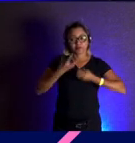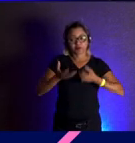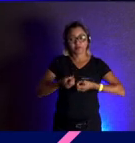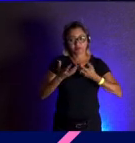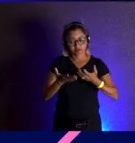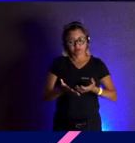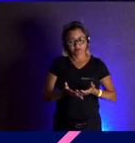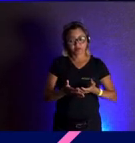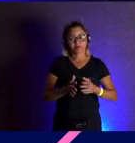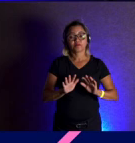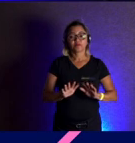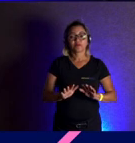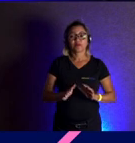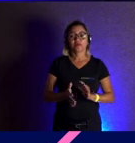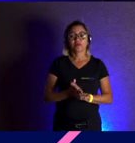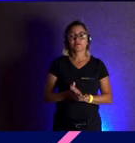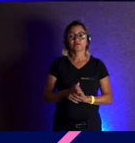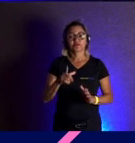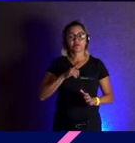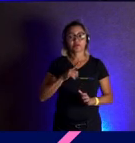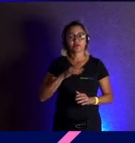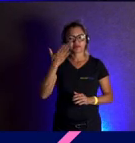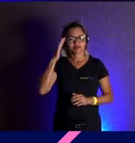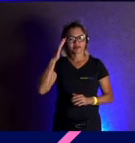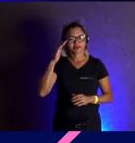están entendiendo el español, así que...